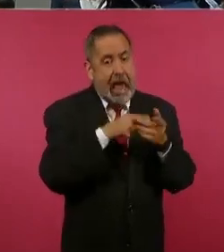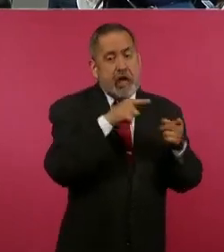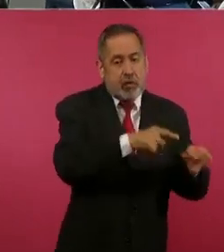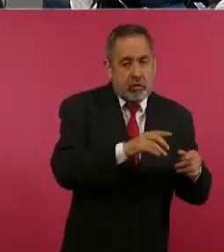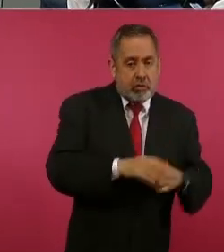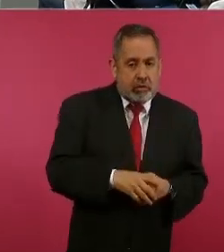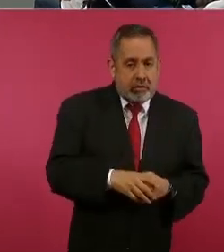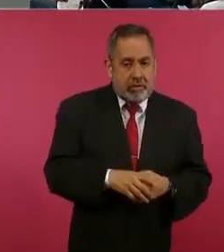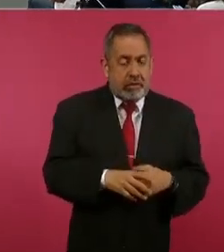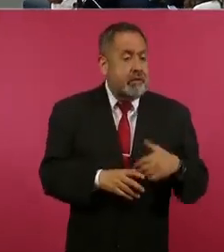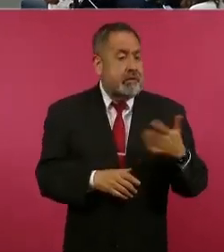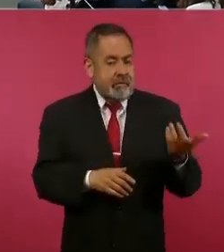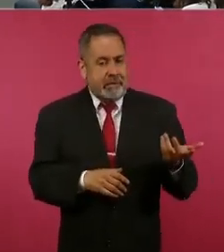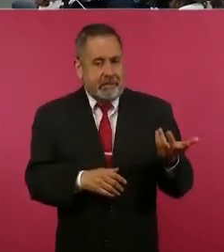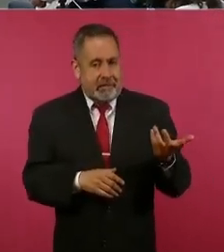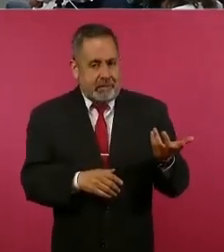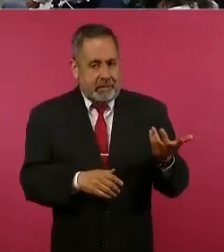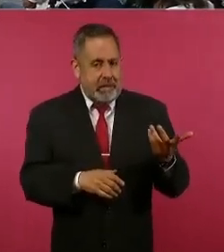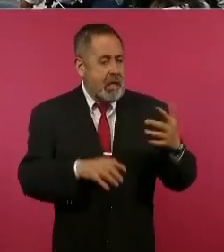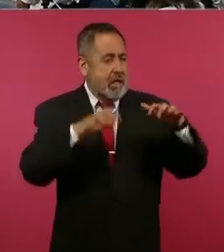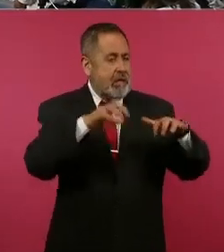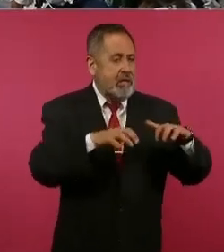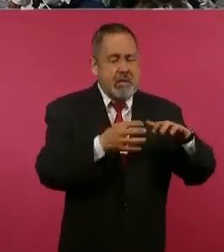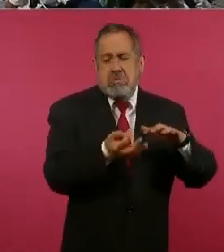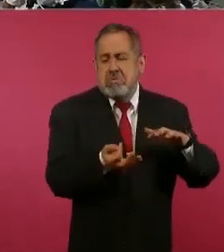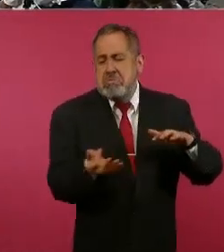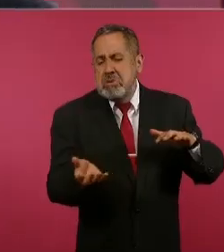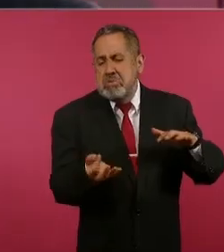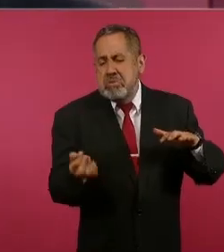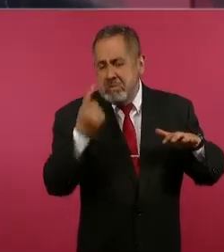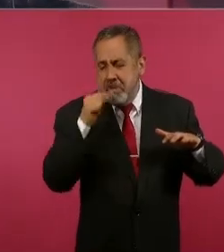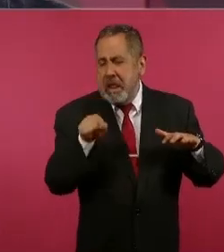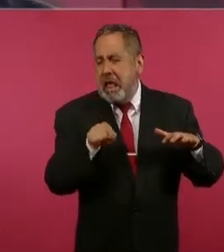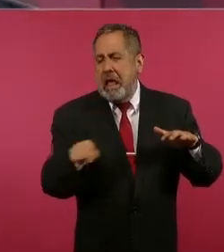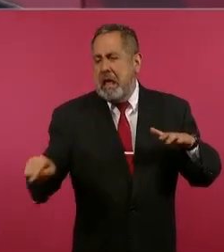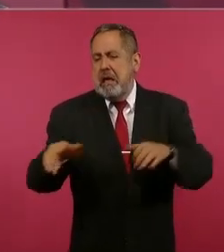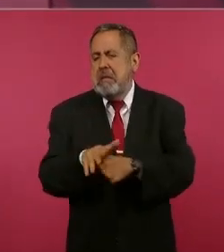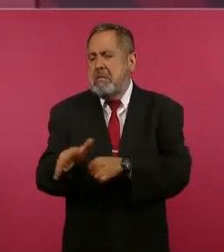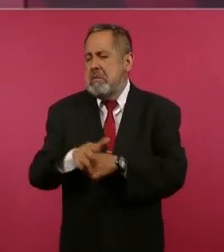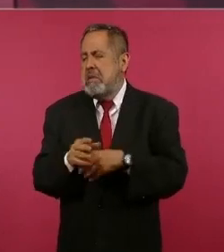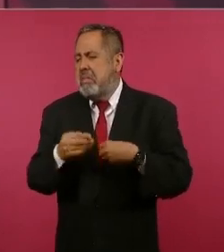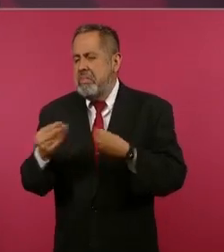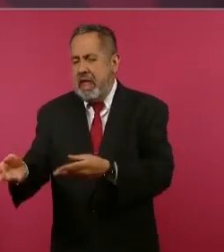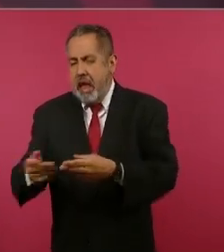porque si llueve fuerte arriba, va a gotear abajo.